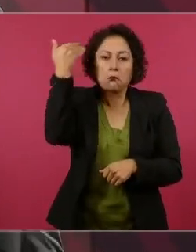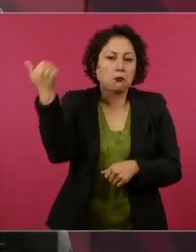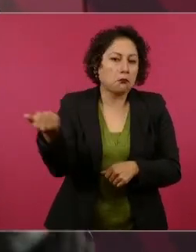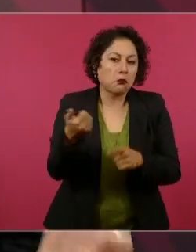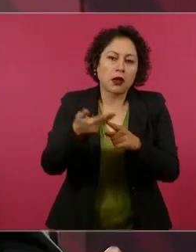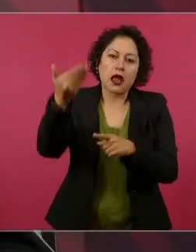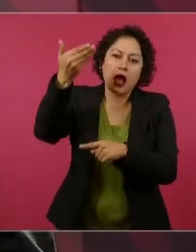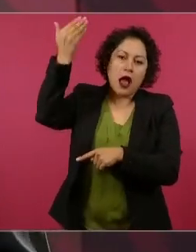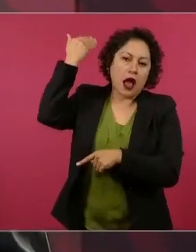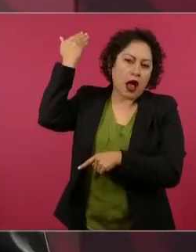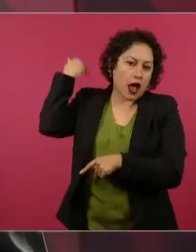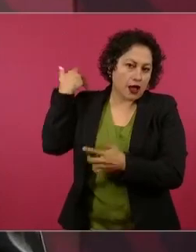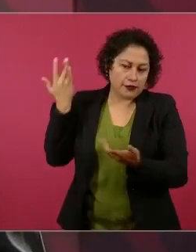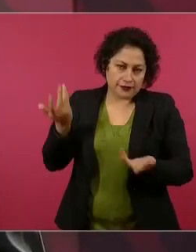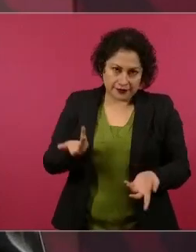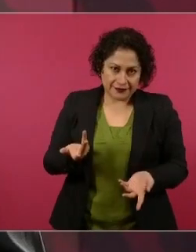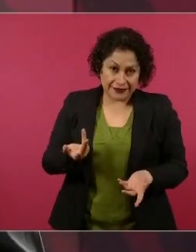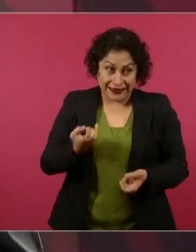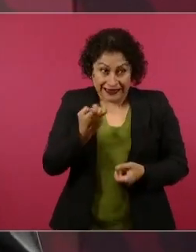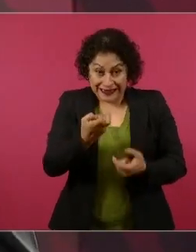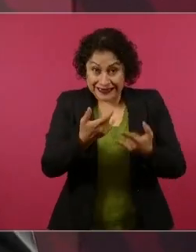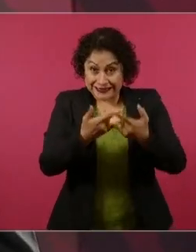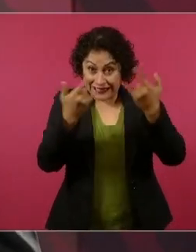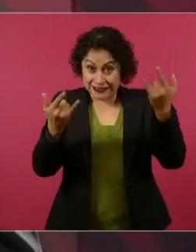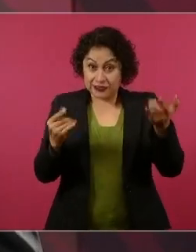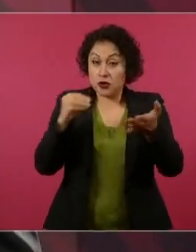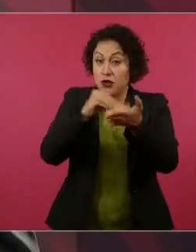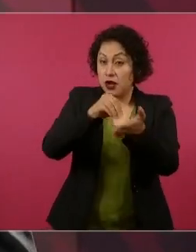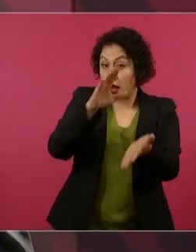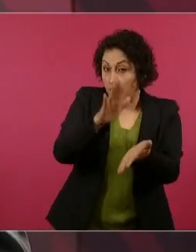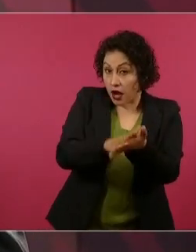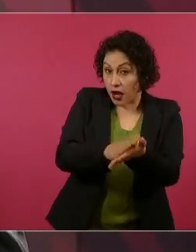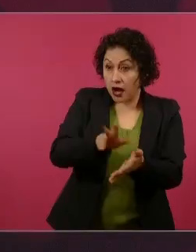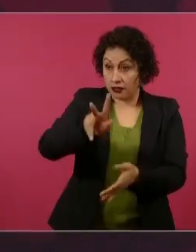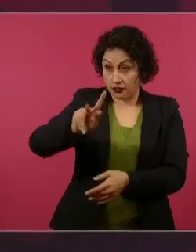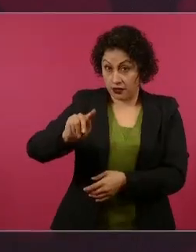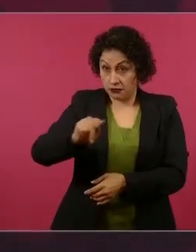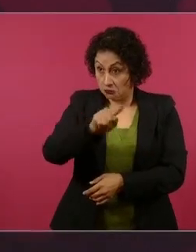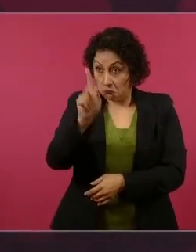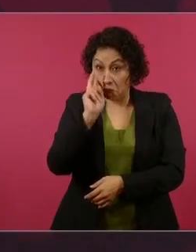o en Imagen, o en Radio Fórmula,